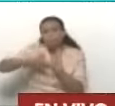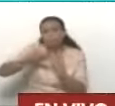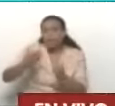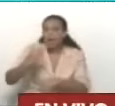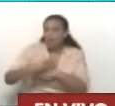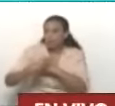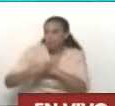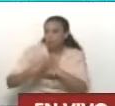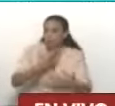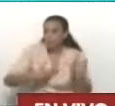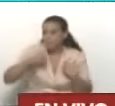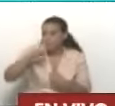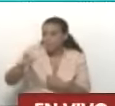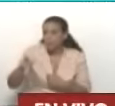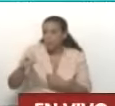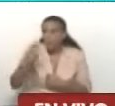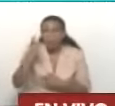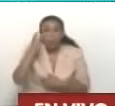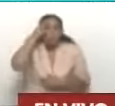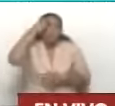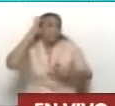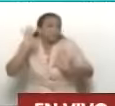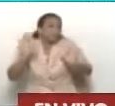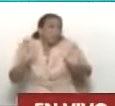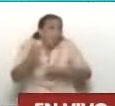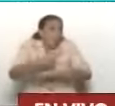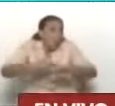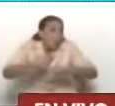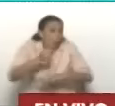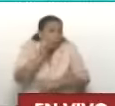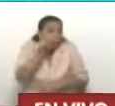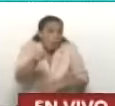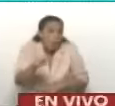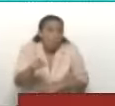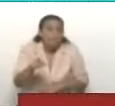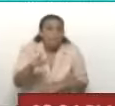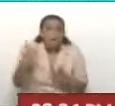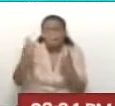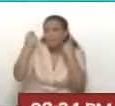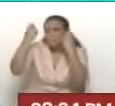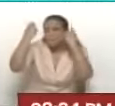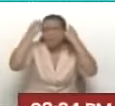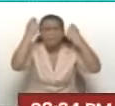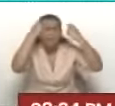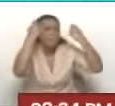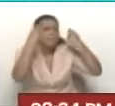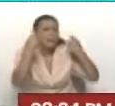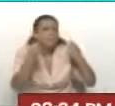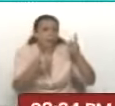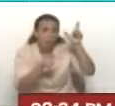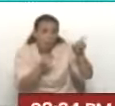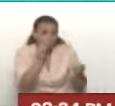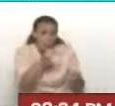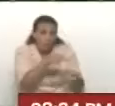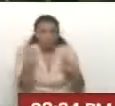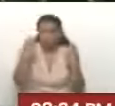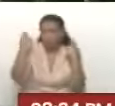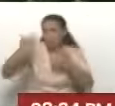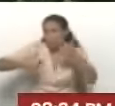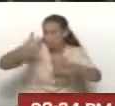usted, bueno, un buen día el gobernador cuando andaba en campaña, en su